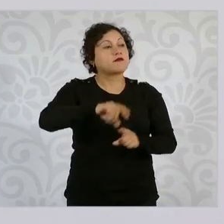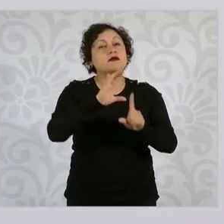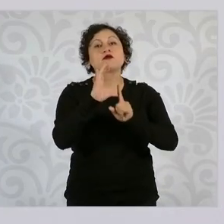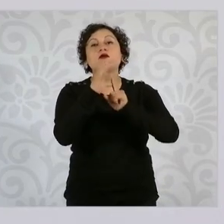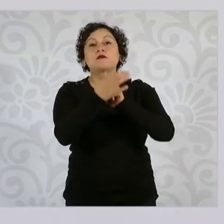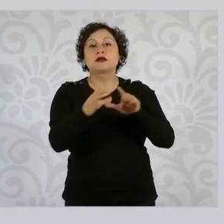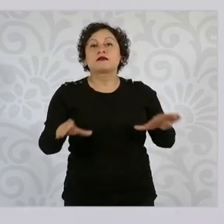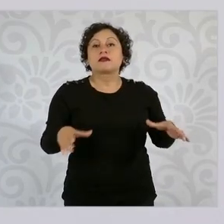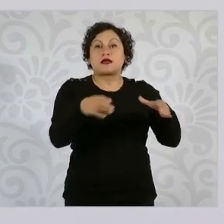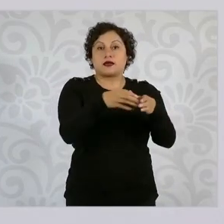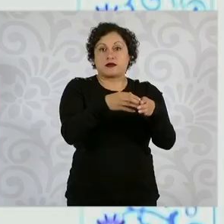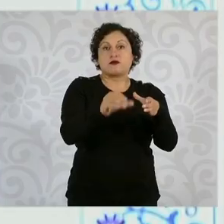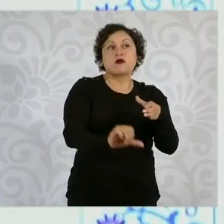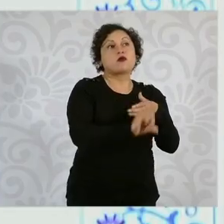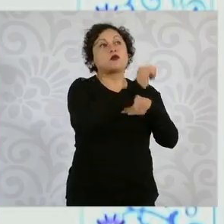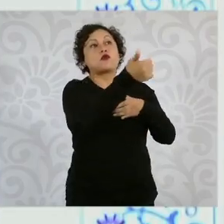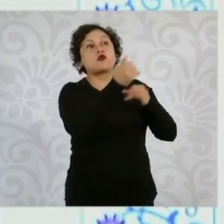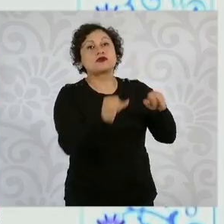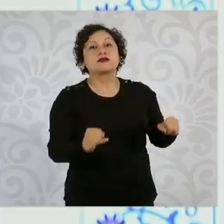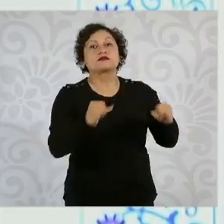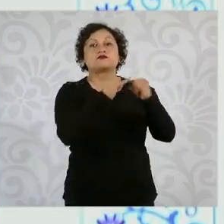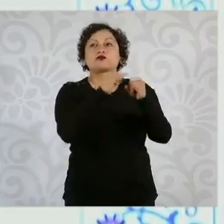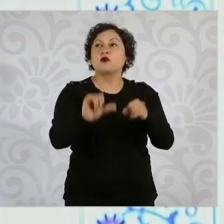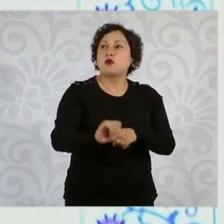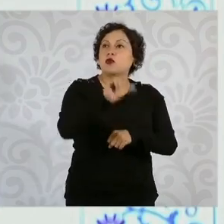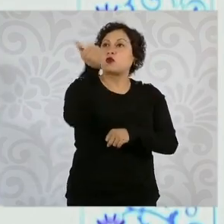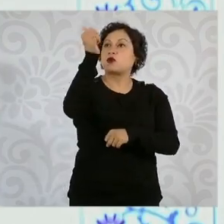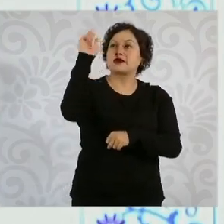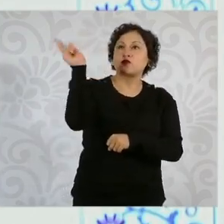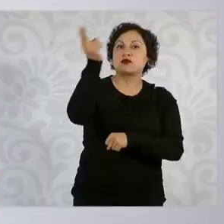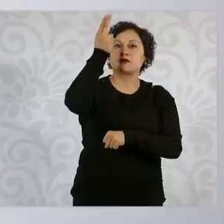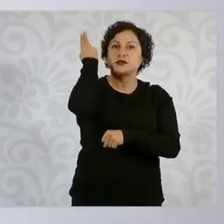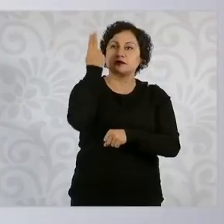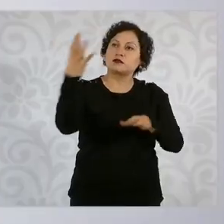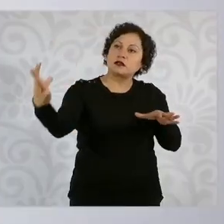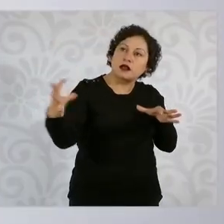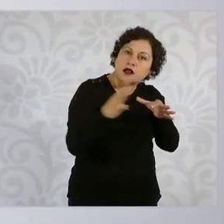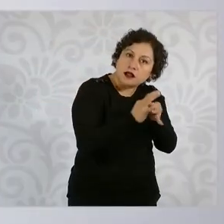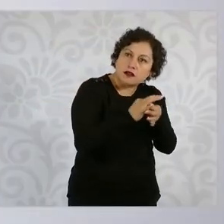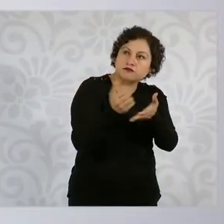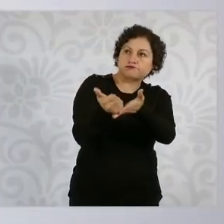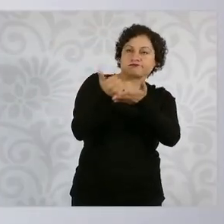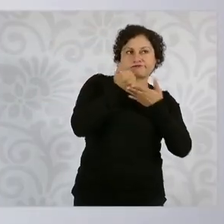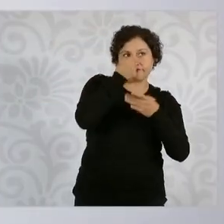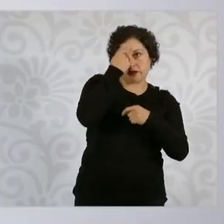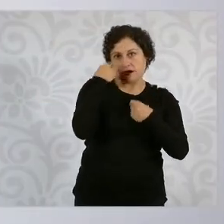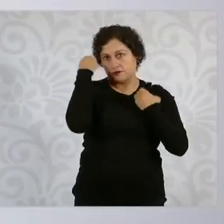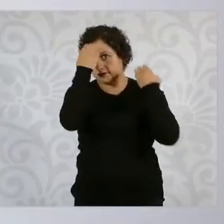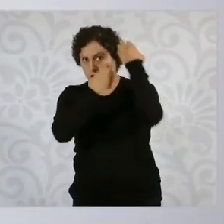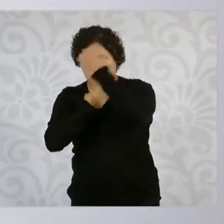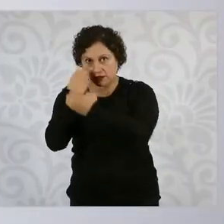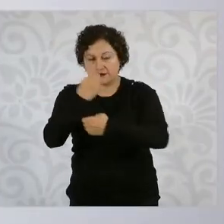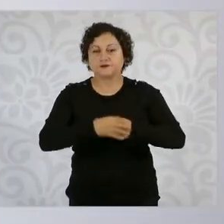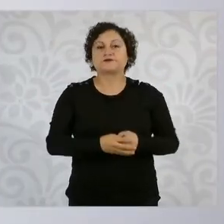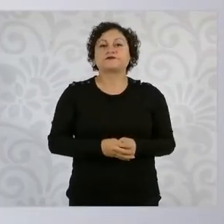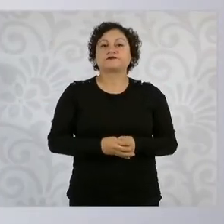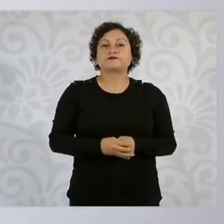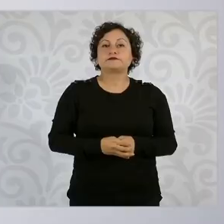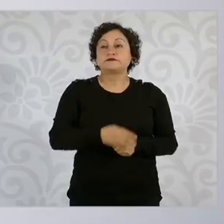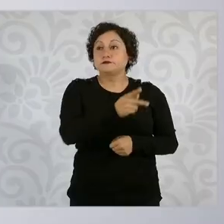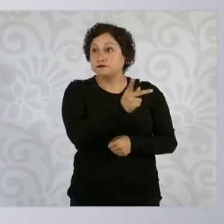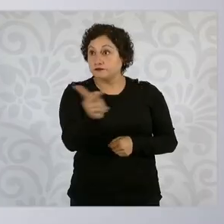convenios con instituciones, universidades, para que puedan auxiliarles. Los aspirantes